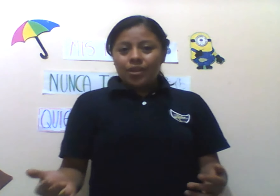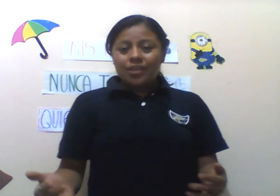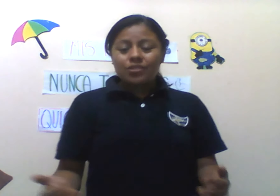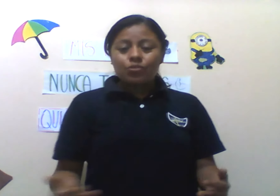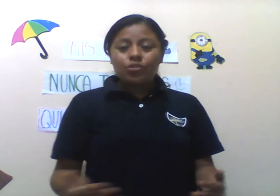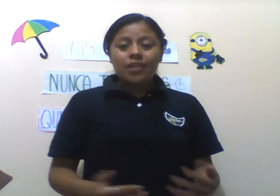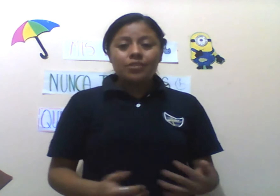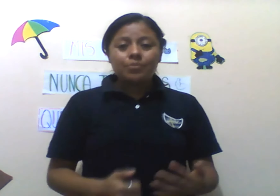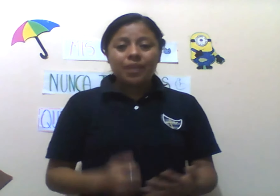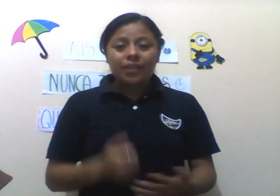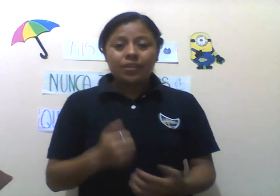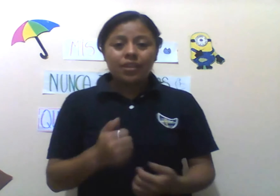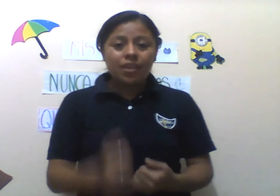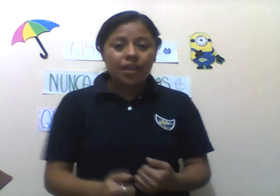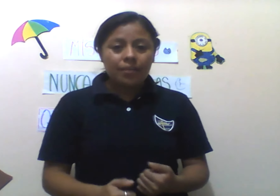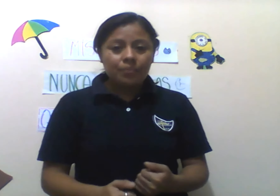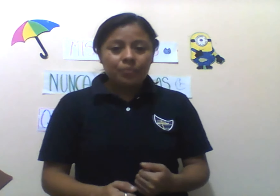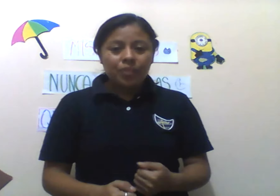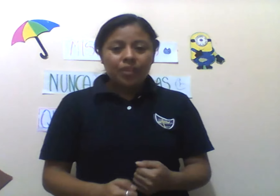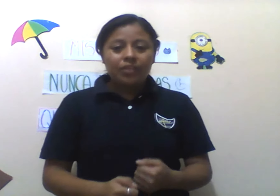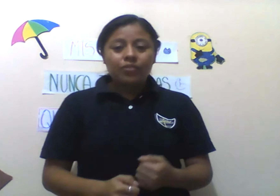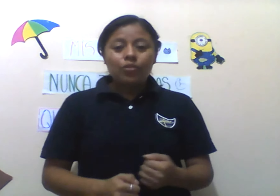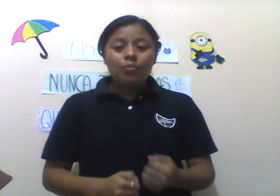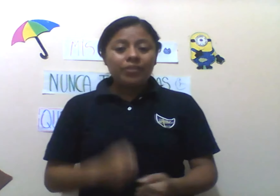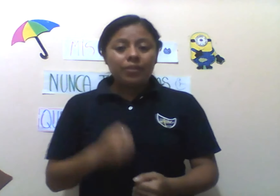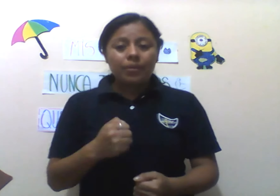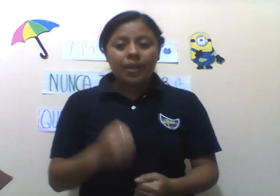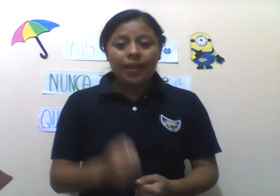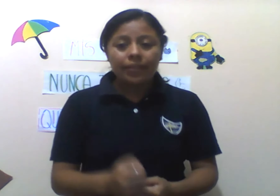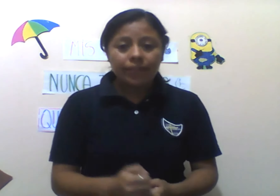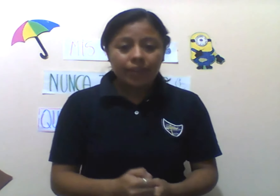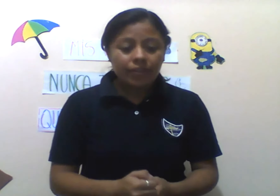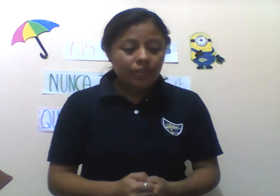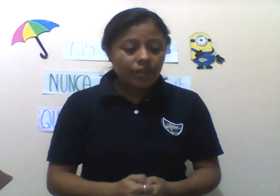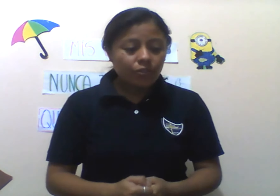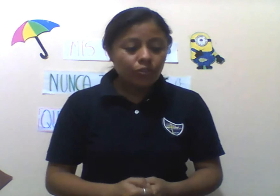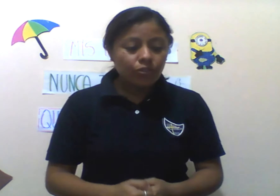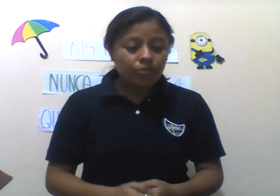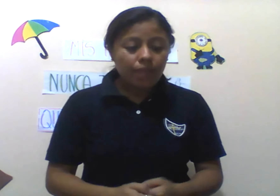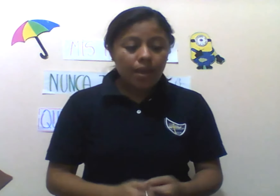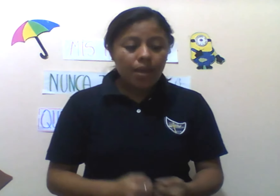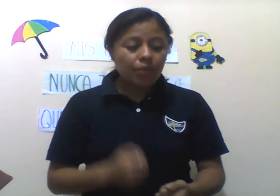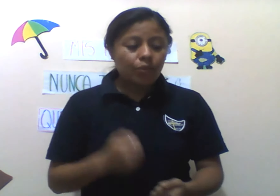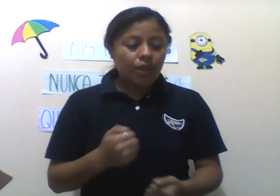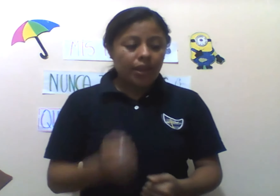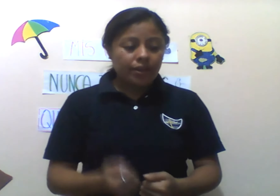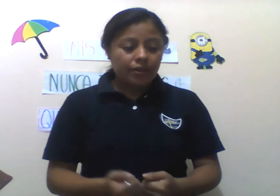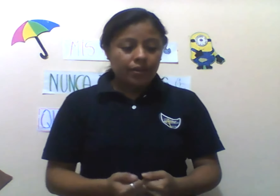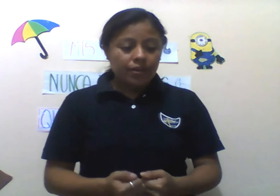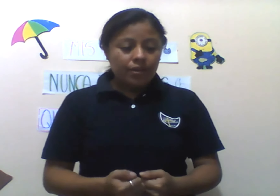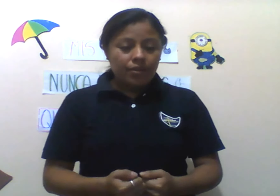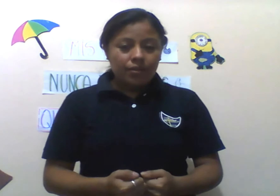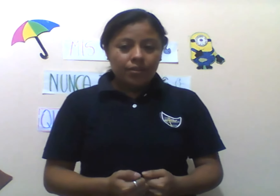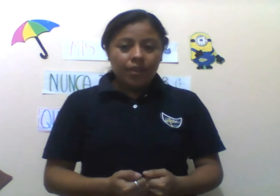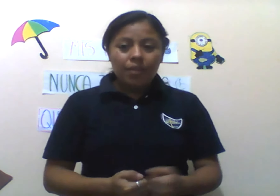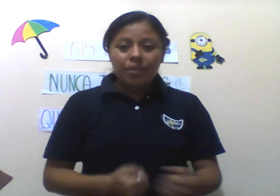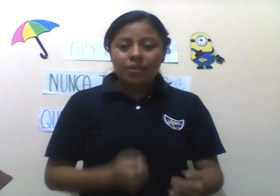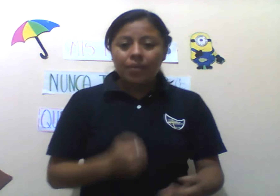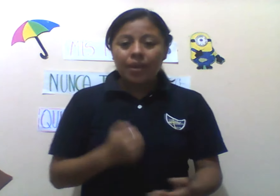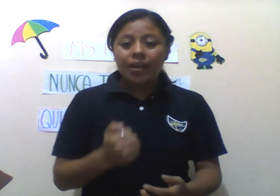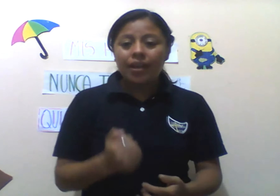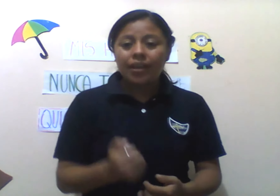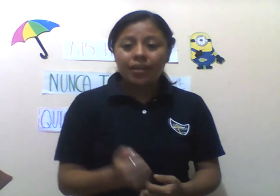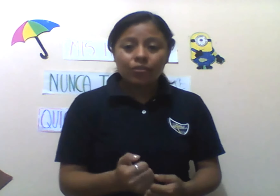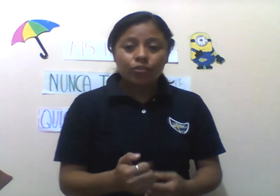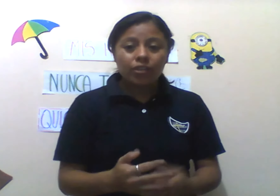que si ustedes practican y son perseverantes, entonces van a mejorar. Deben